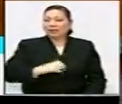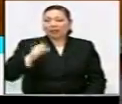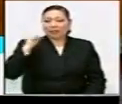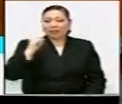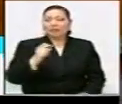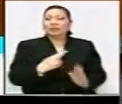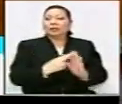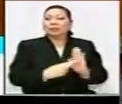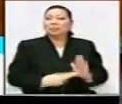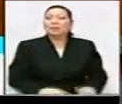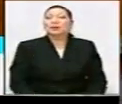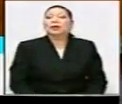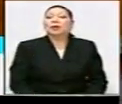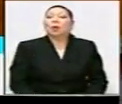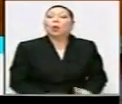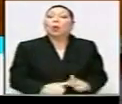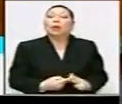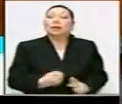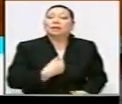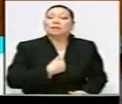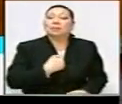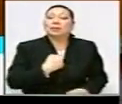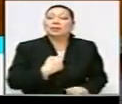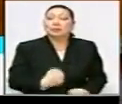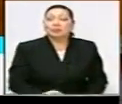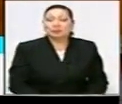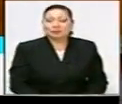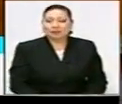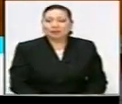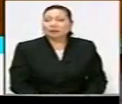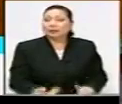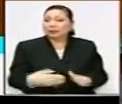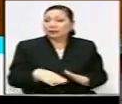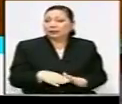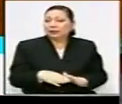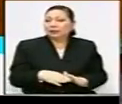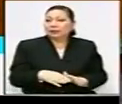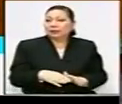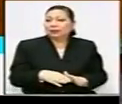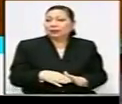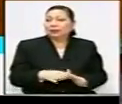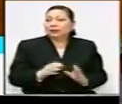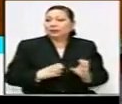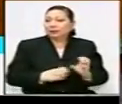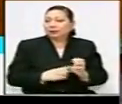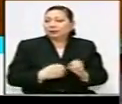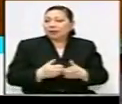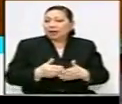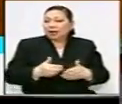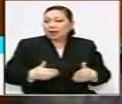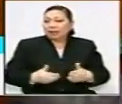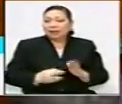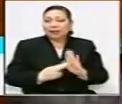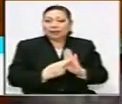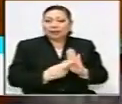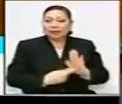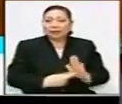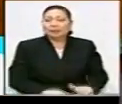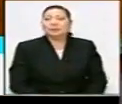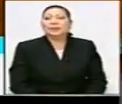nuestra República, desde los inicios mismos de nuestra República, inclusive desde los estadías previos a la